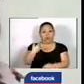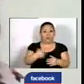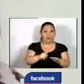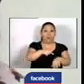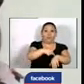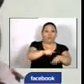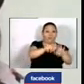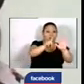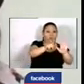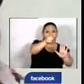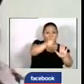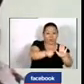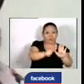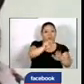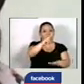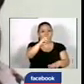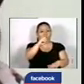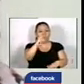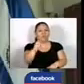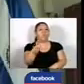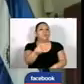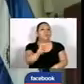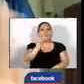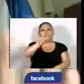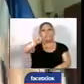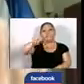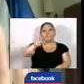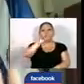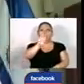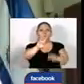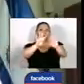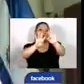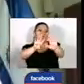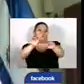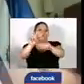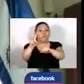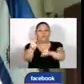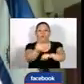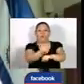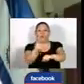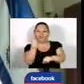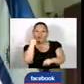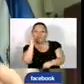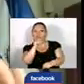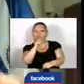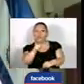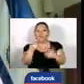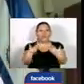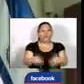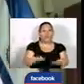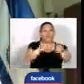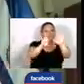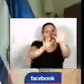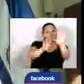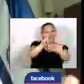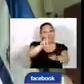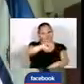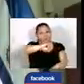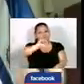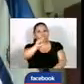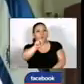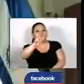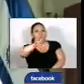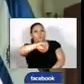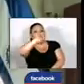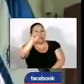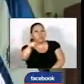meses del año 2020, hubo 2,491 casos, de los cuales el 91.2%